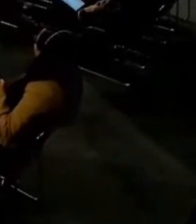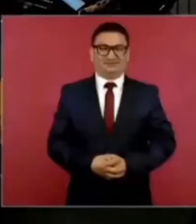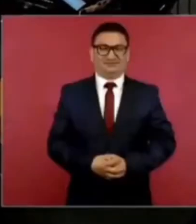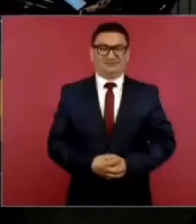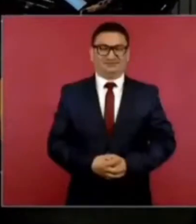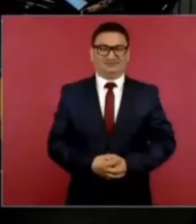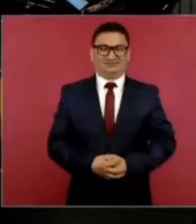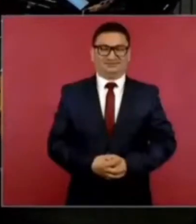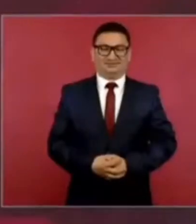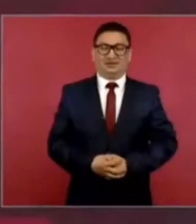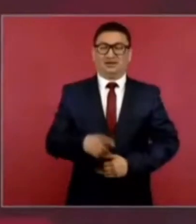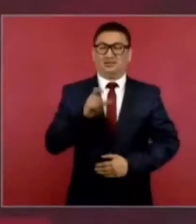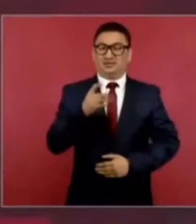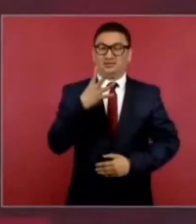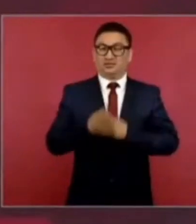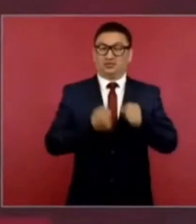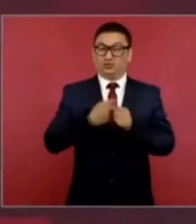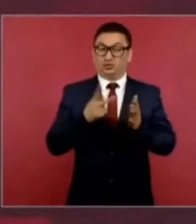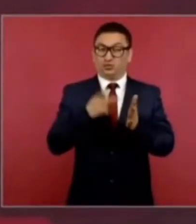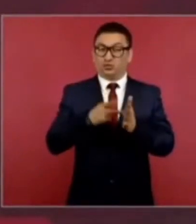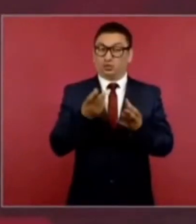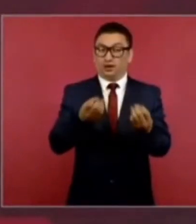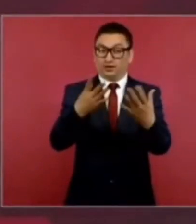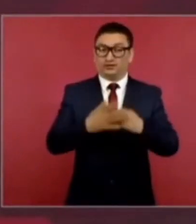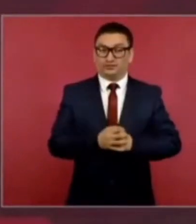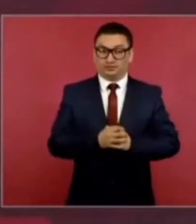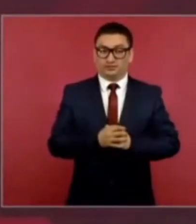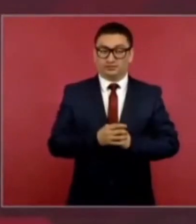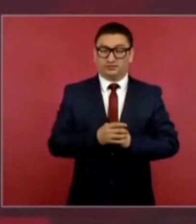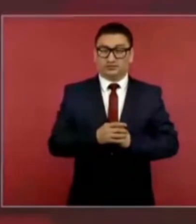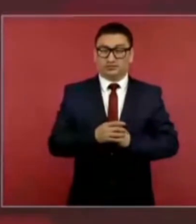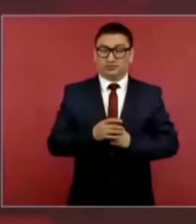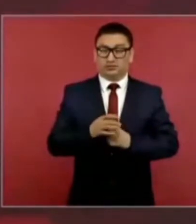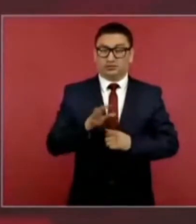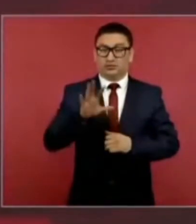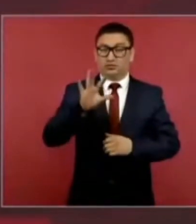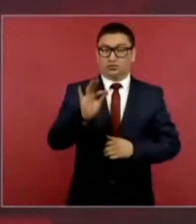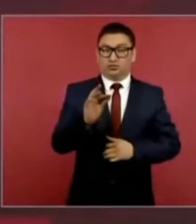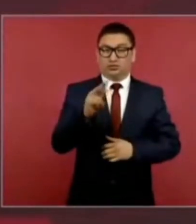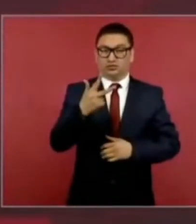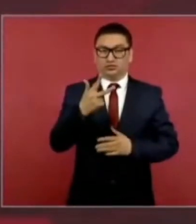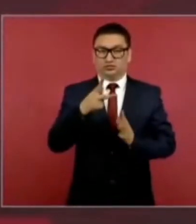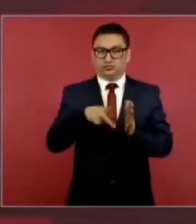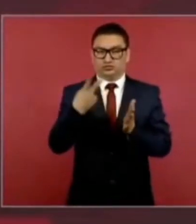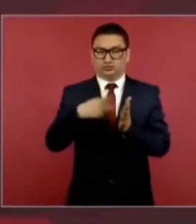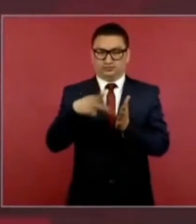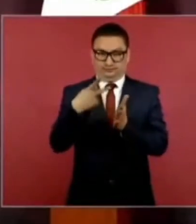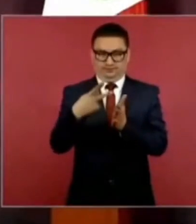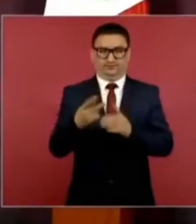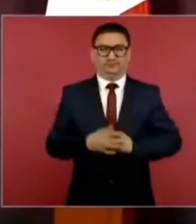24, ¿cuántas veces la palabra? En 24 años, 48 ocasiones, o en 48, ¿cuántas?